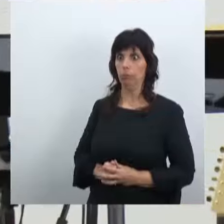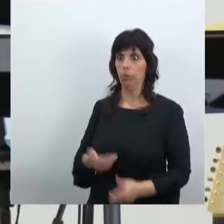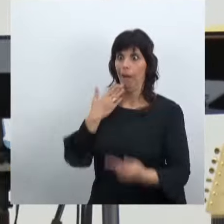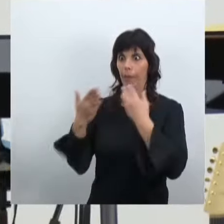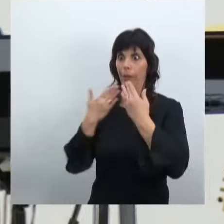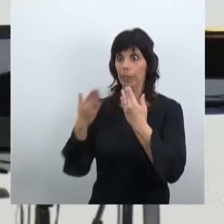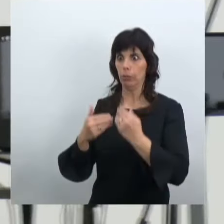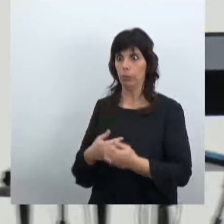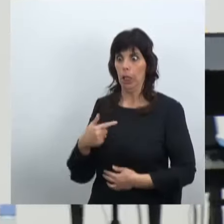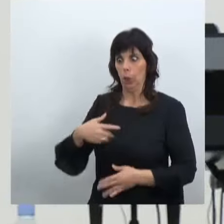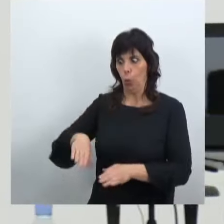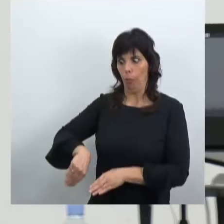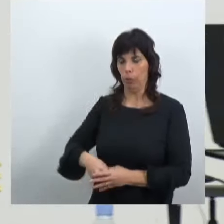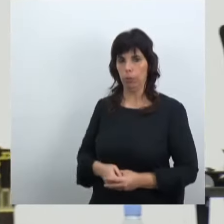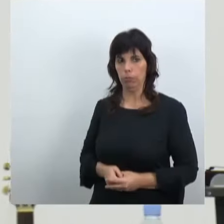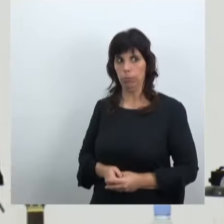Y yo era el último.